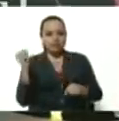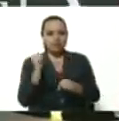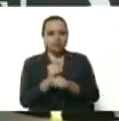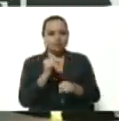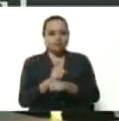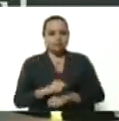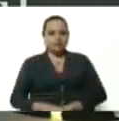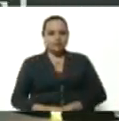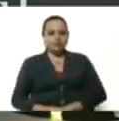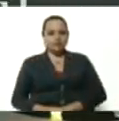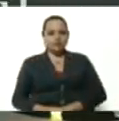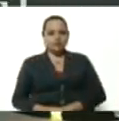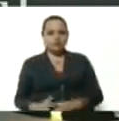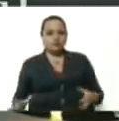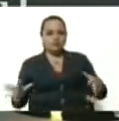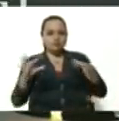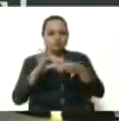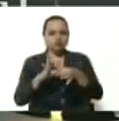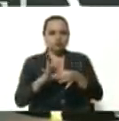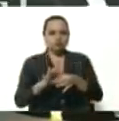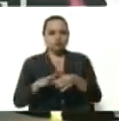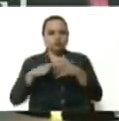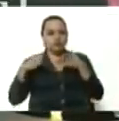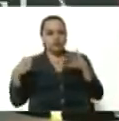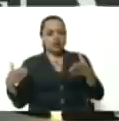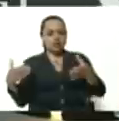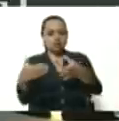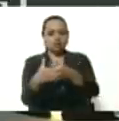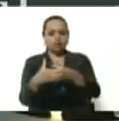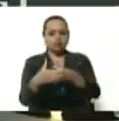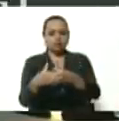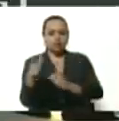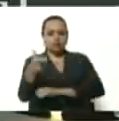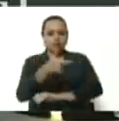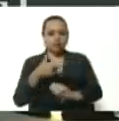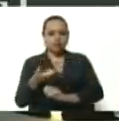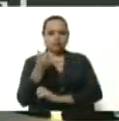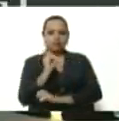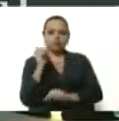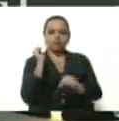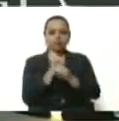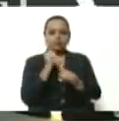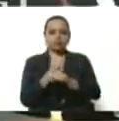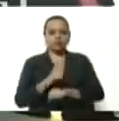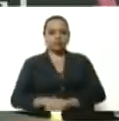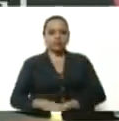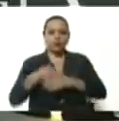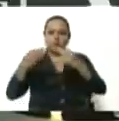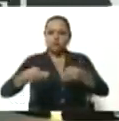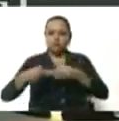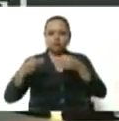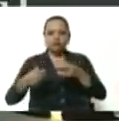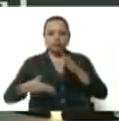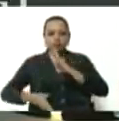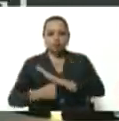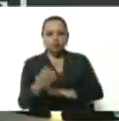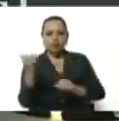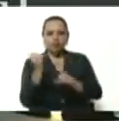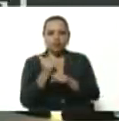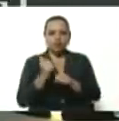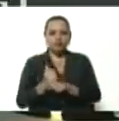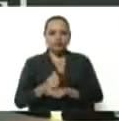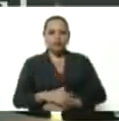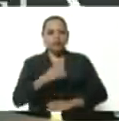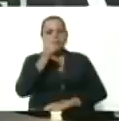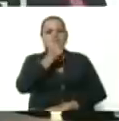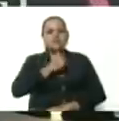las candidaturas unitarias del gran polo patriótico. Ya estamos trabajando. Como siempre, vamos a trabajar con método, con